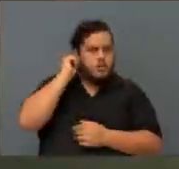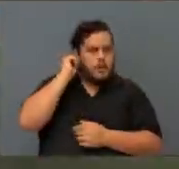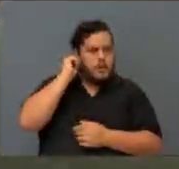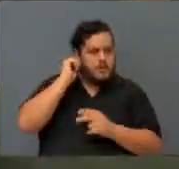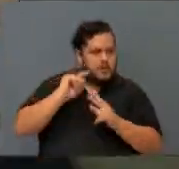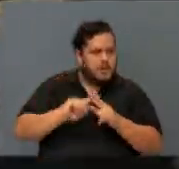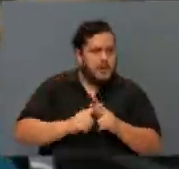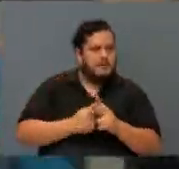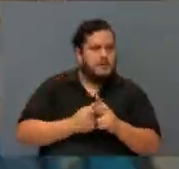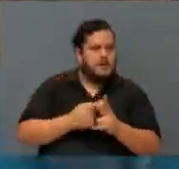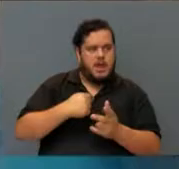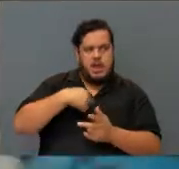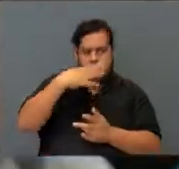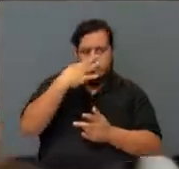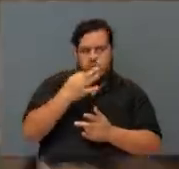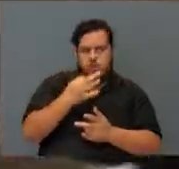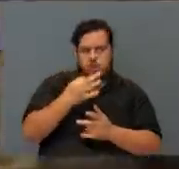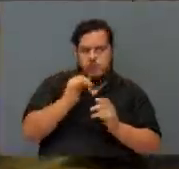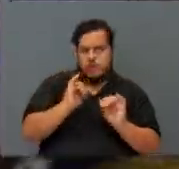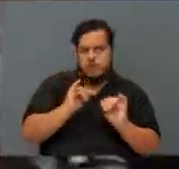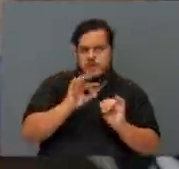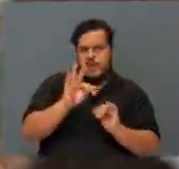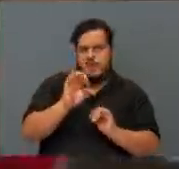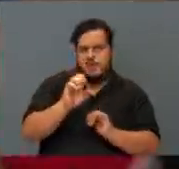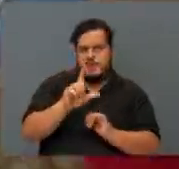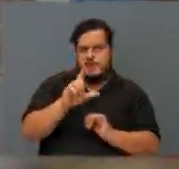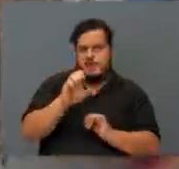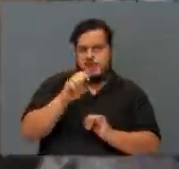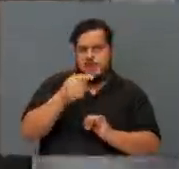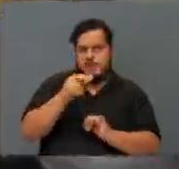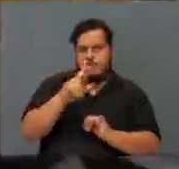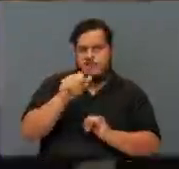y yo creo que lo que estaba en el telegrama verdad